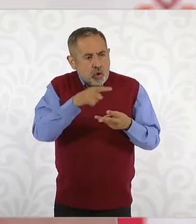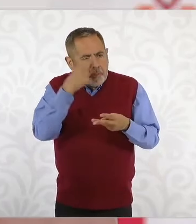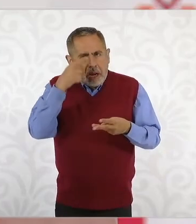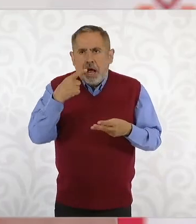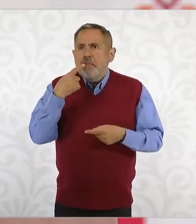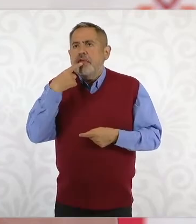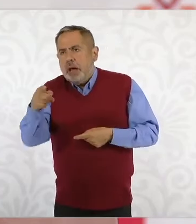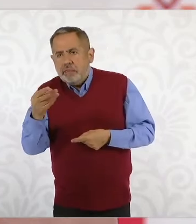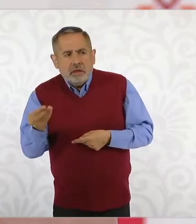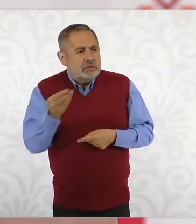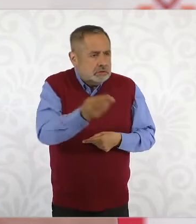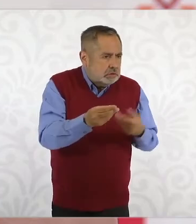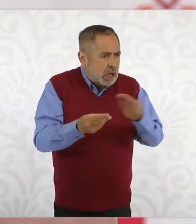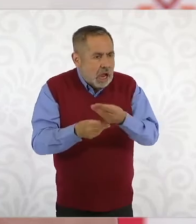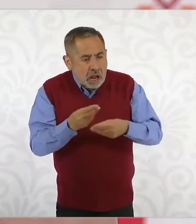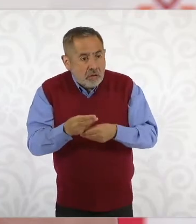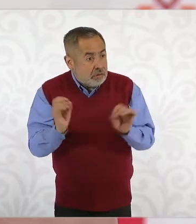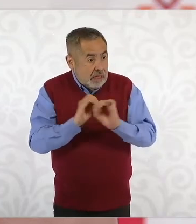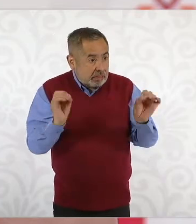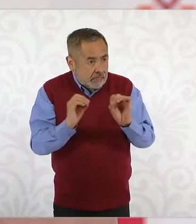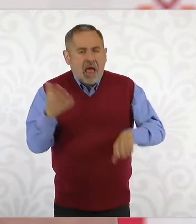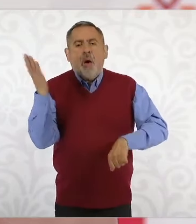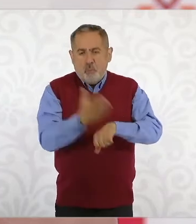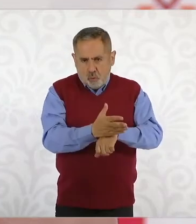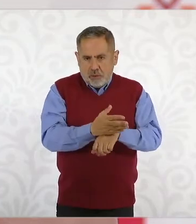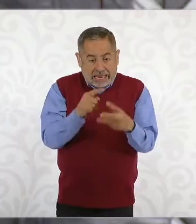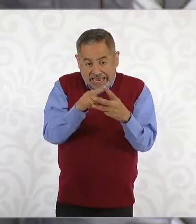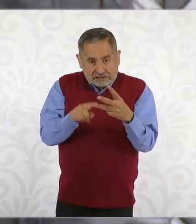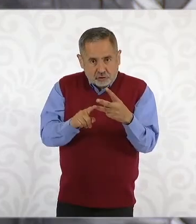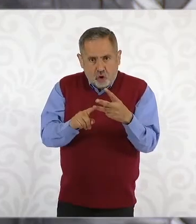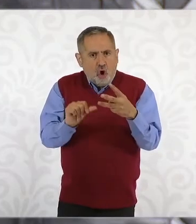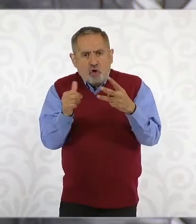transparente y accesible para poderte quejar. Son